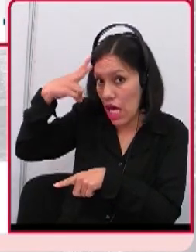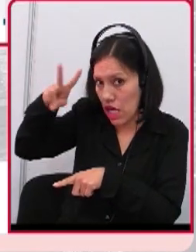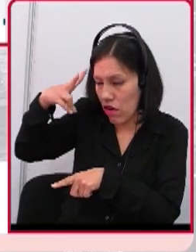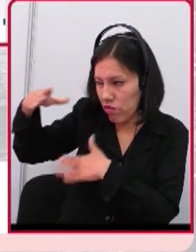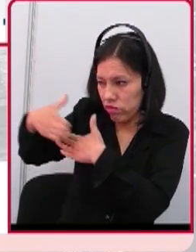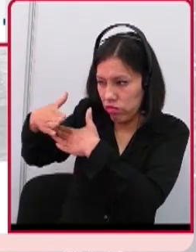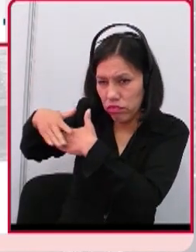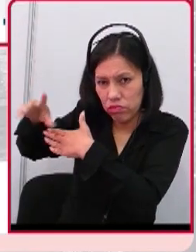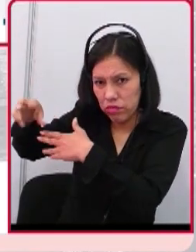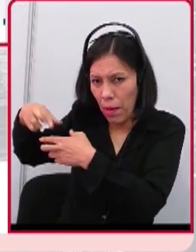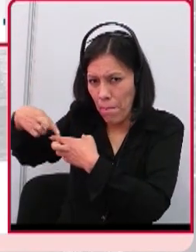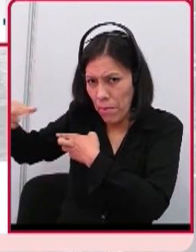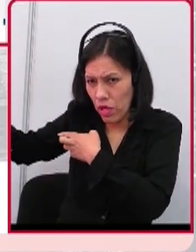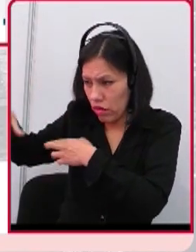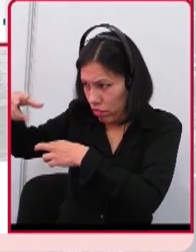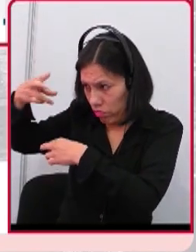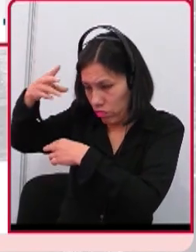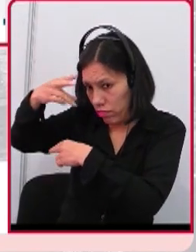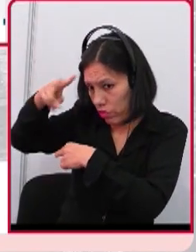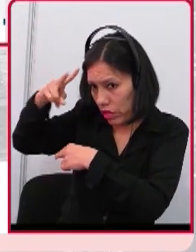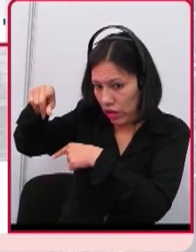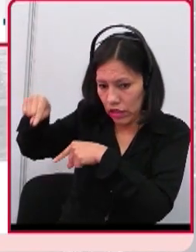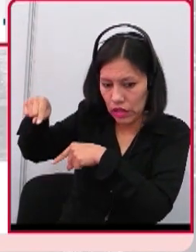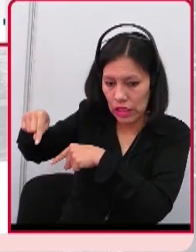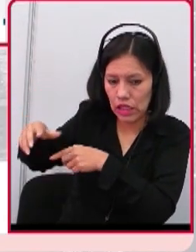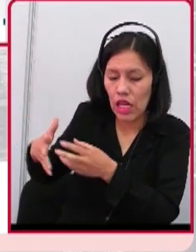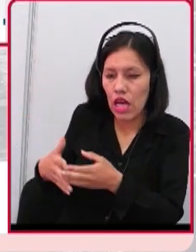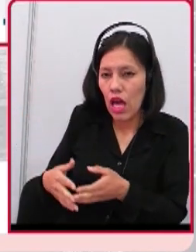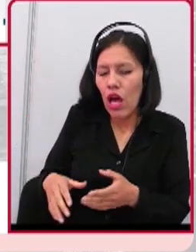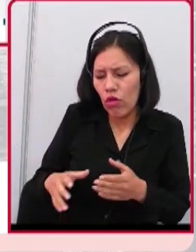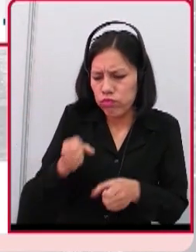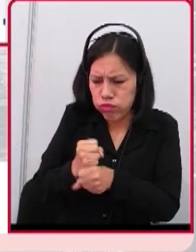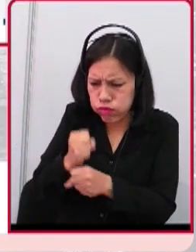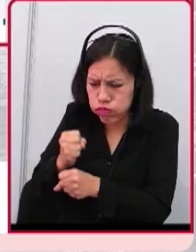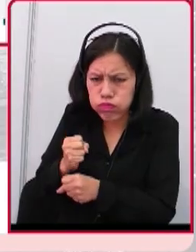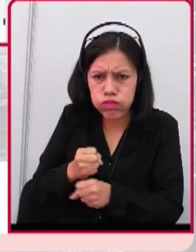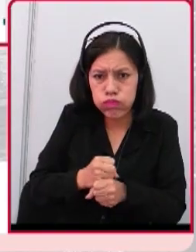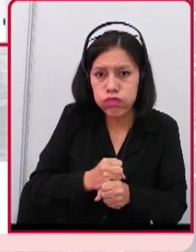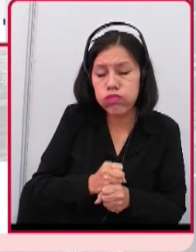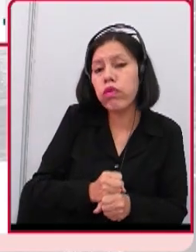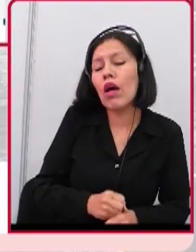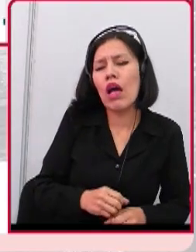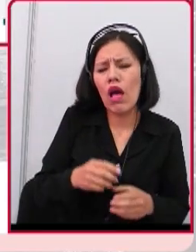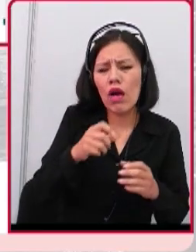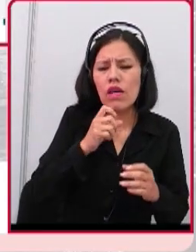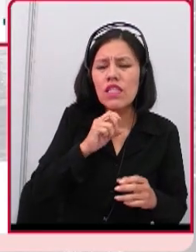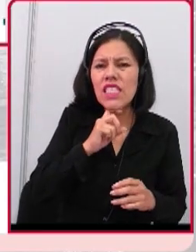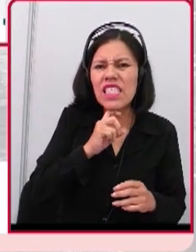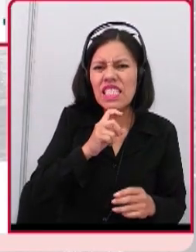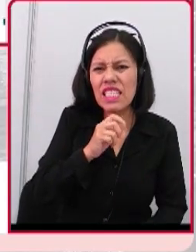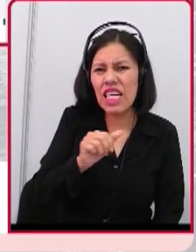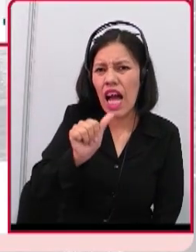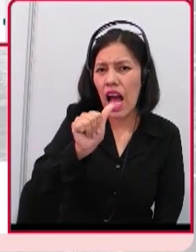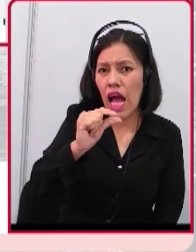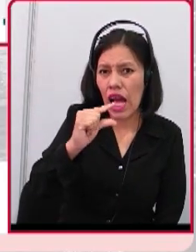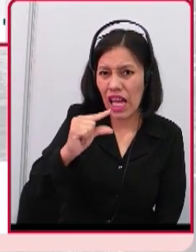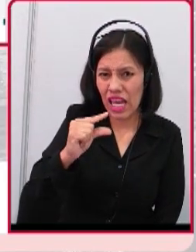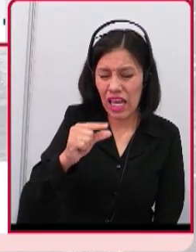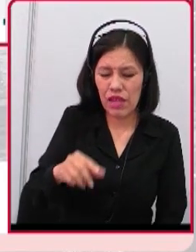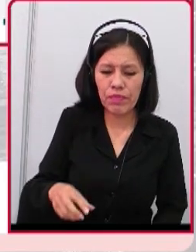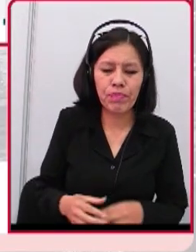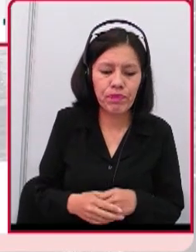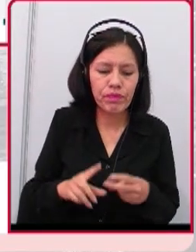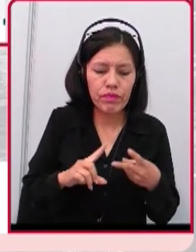Es el quinto productor a nivel mundial de plata y el segundo en México a